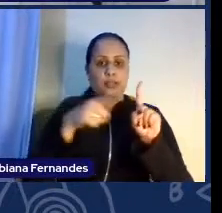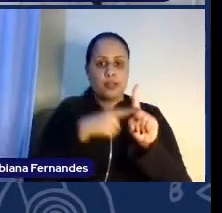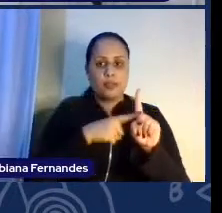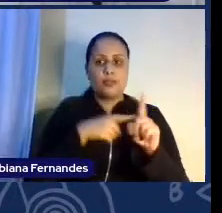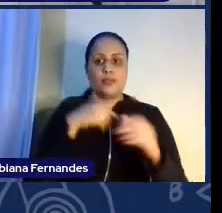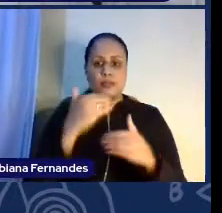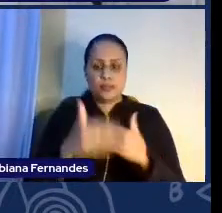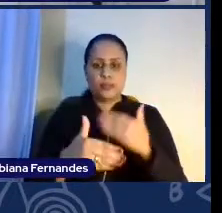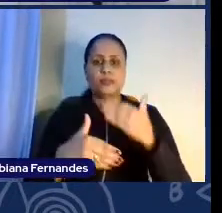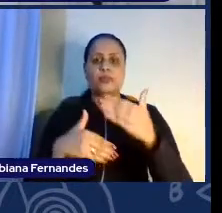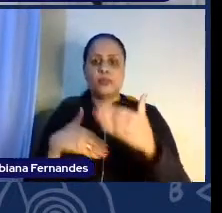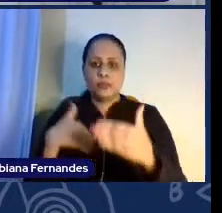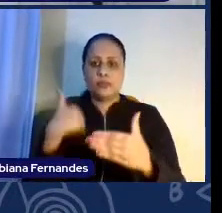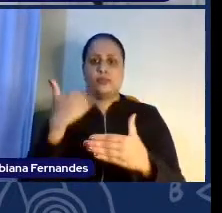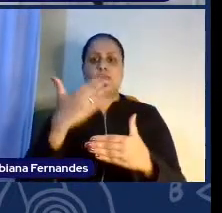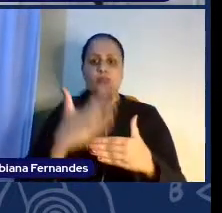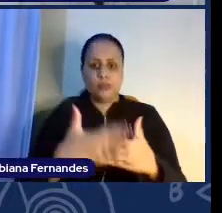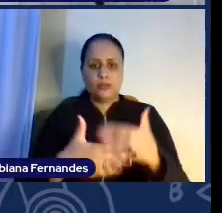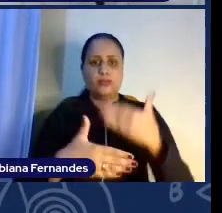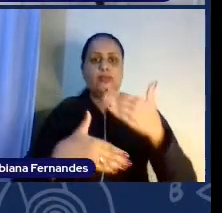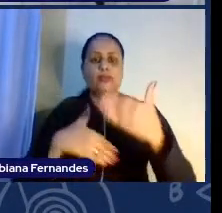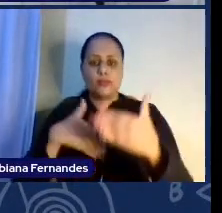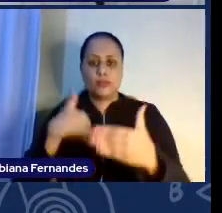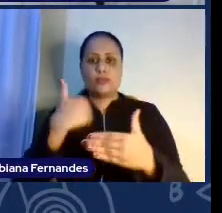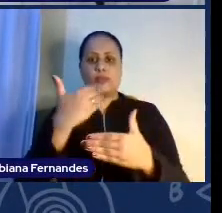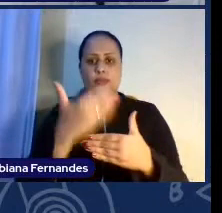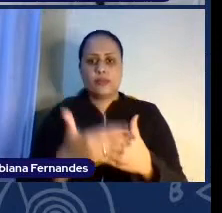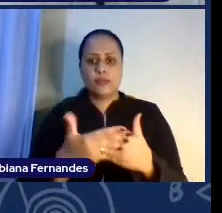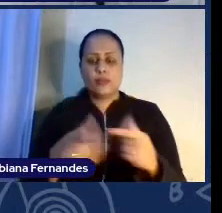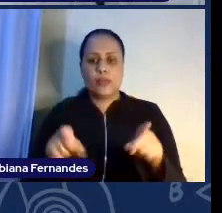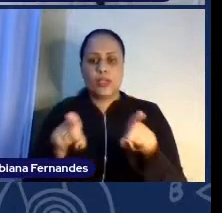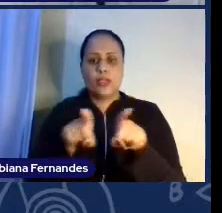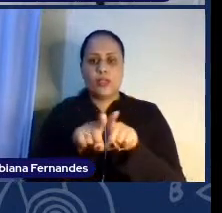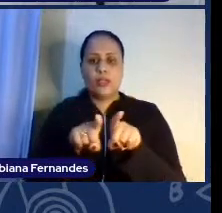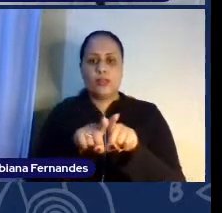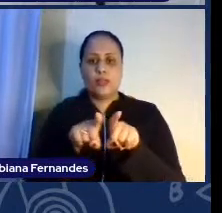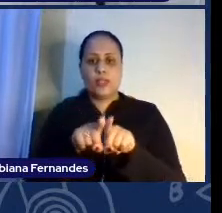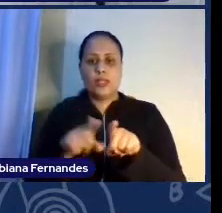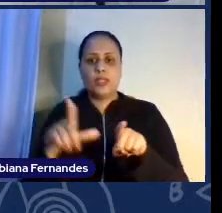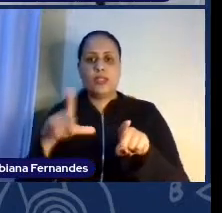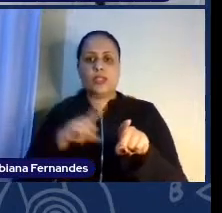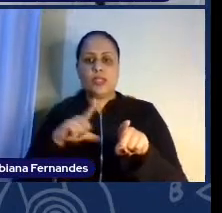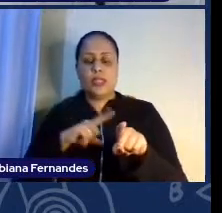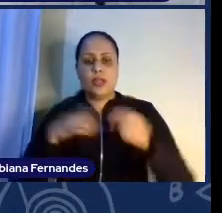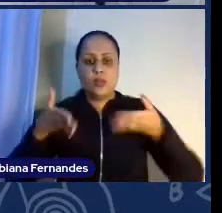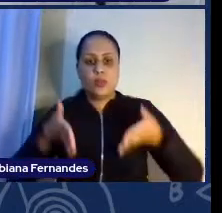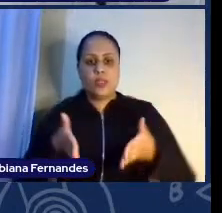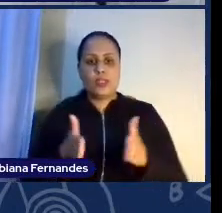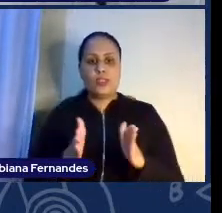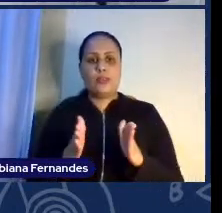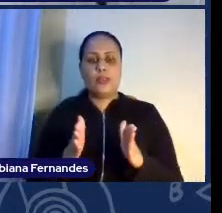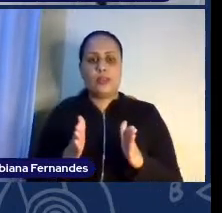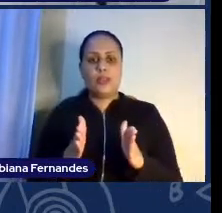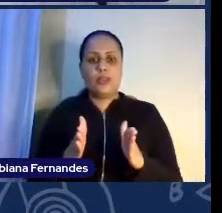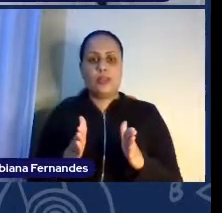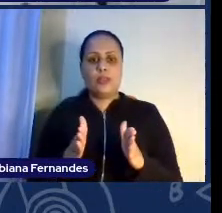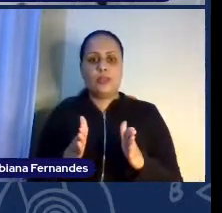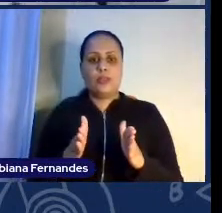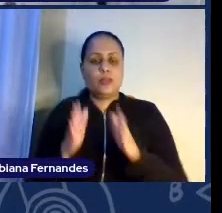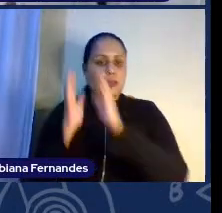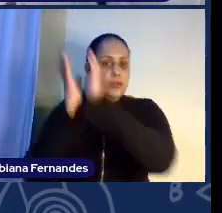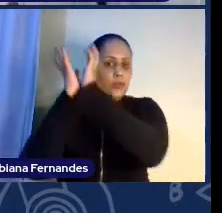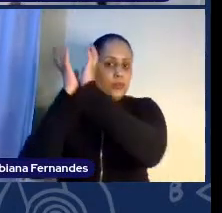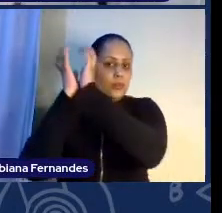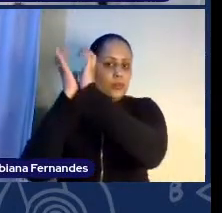Progresivamente se va modificando y ya prácticamente al nacimiento el cerebro